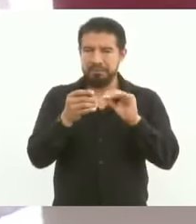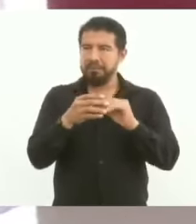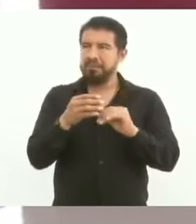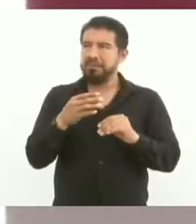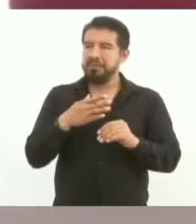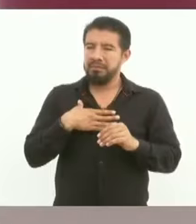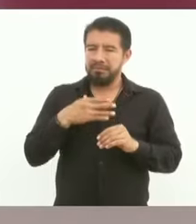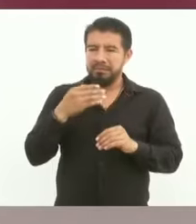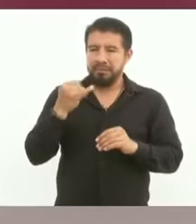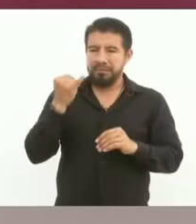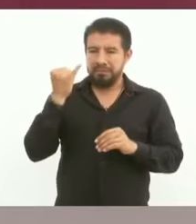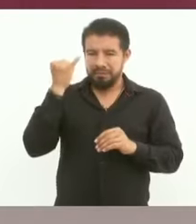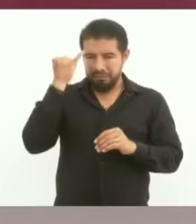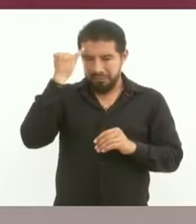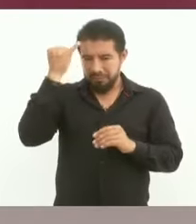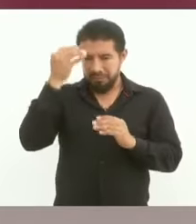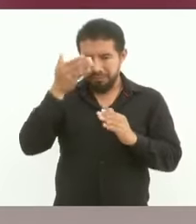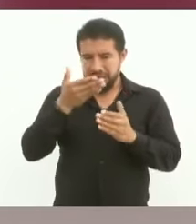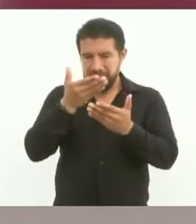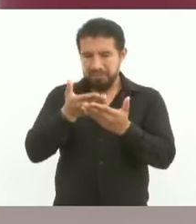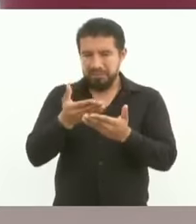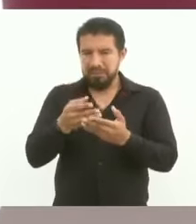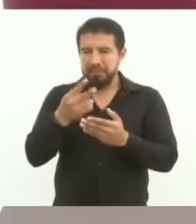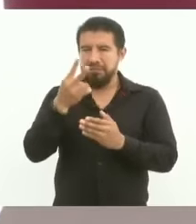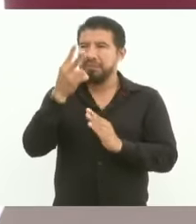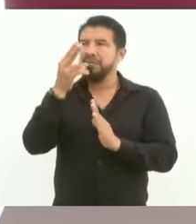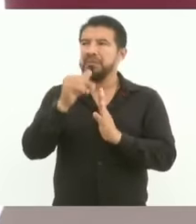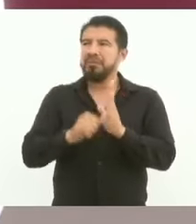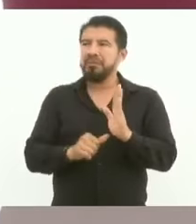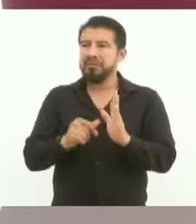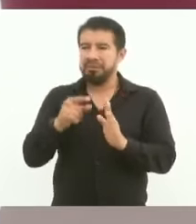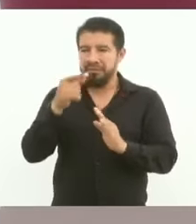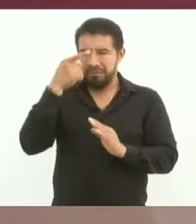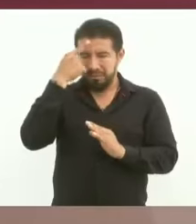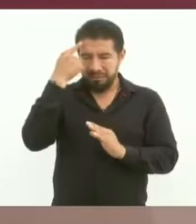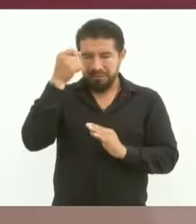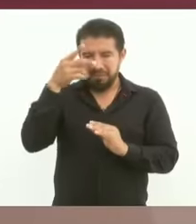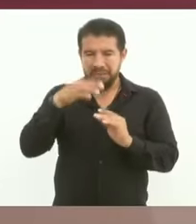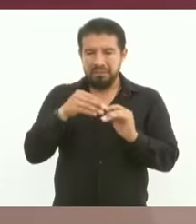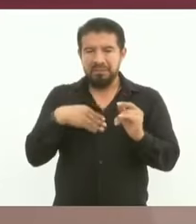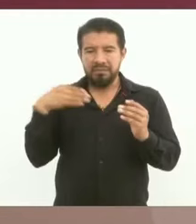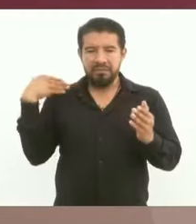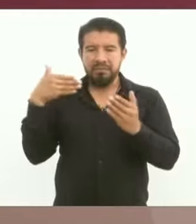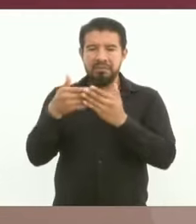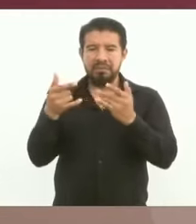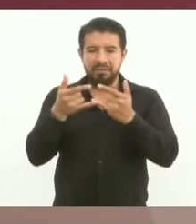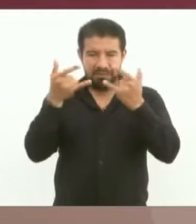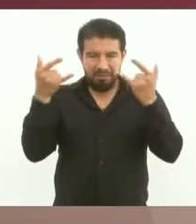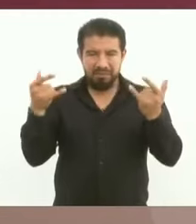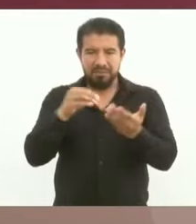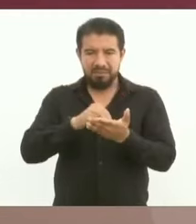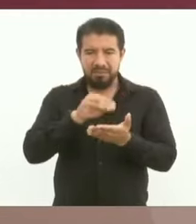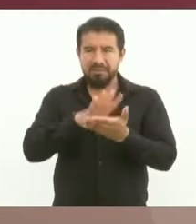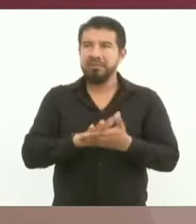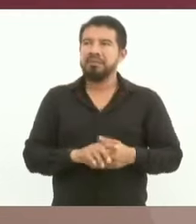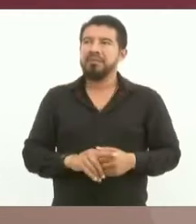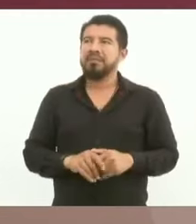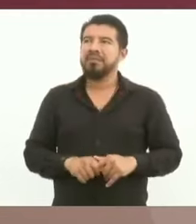cualquier cosa, ¿no? Lo que pasó hace 2 meses, ¿no? Es historia. Cuando llegaron